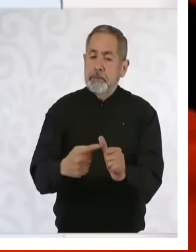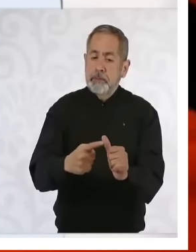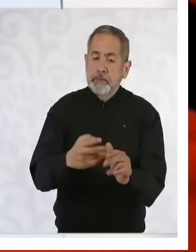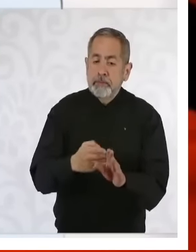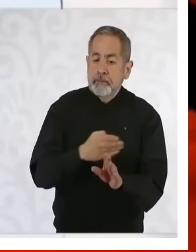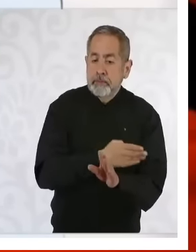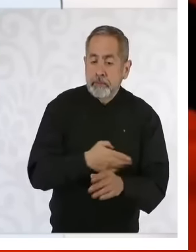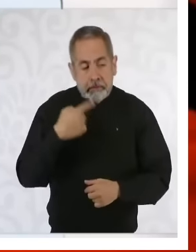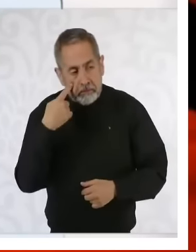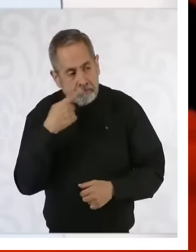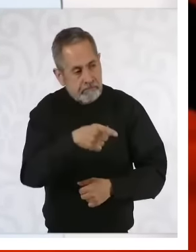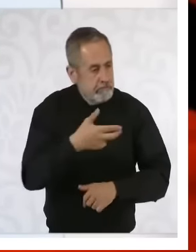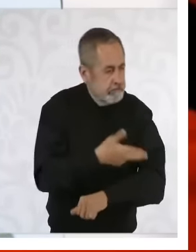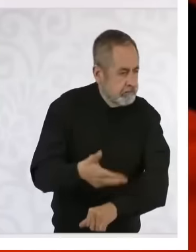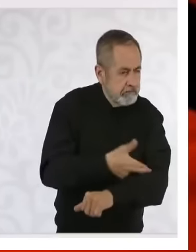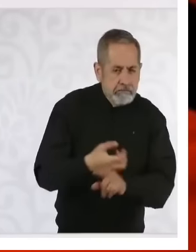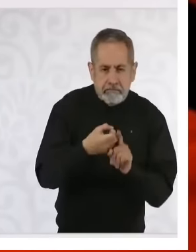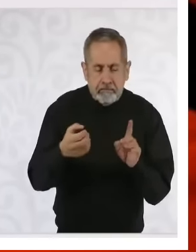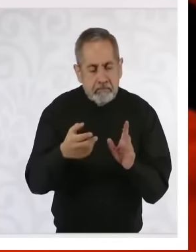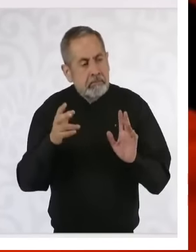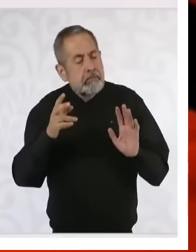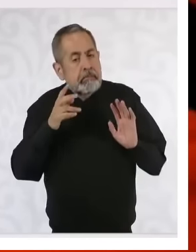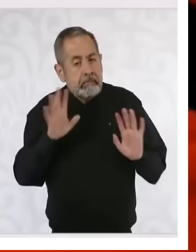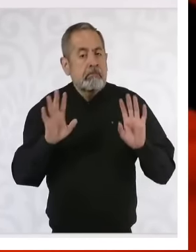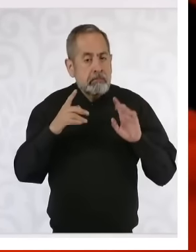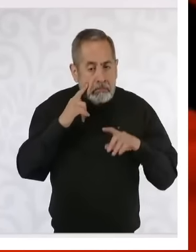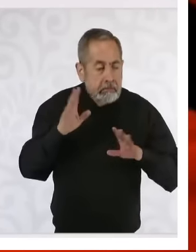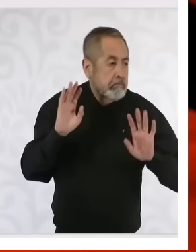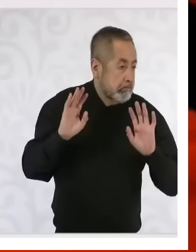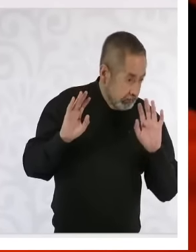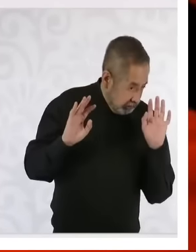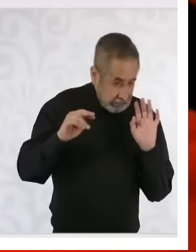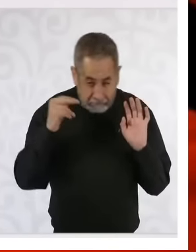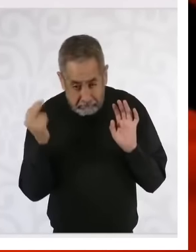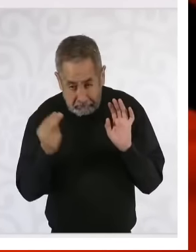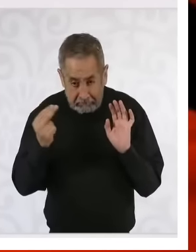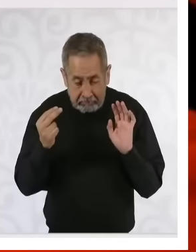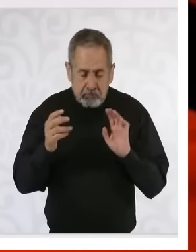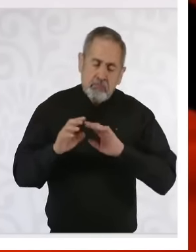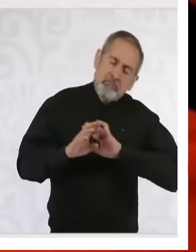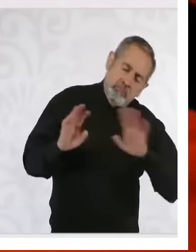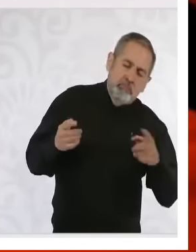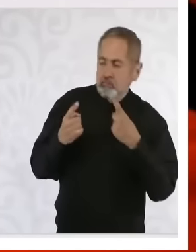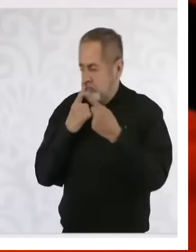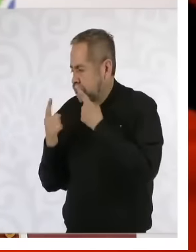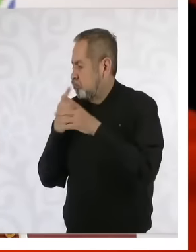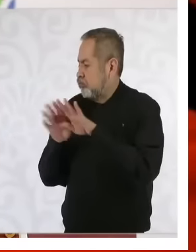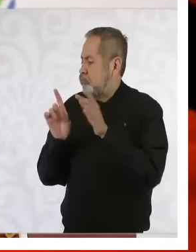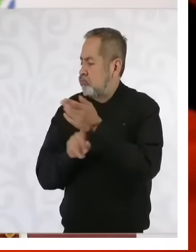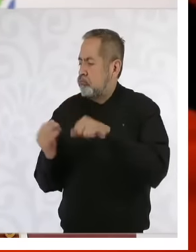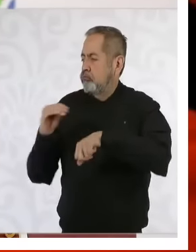al, si es necesario, la si reforma. Es necesario, a discutir una reforma